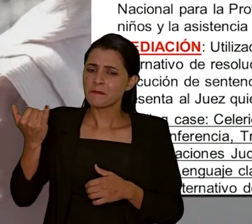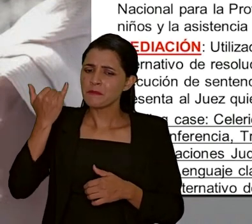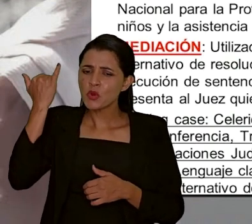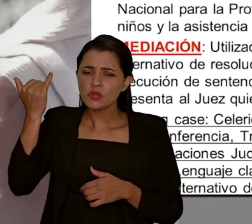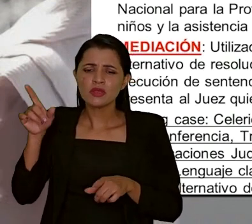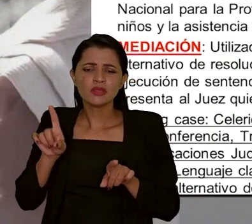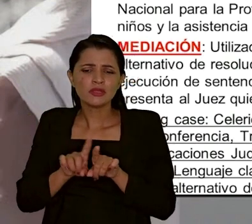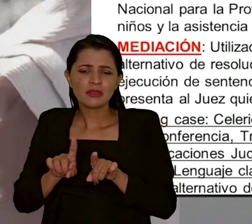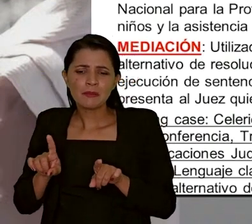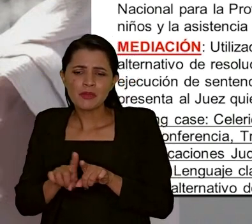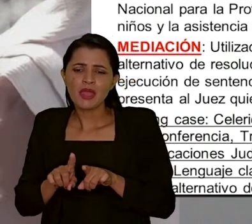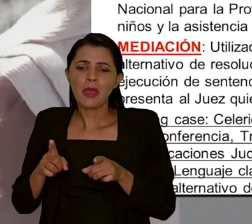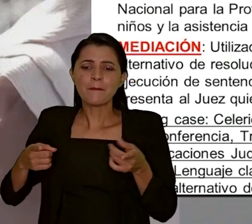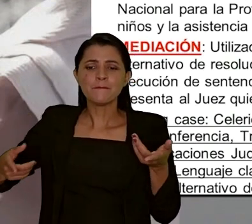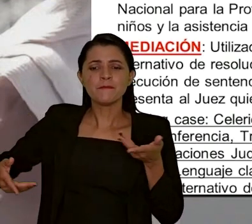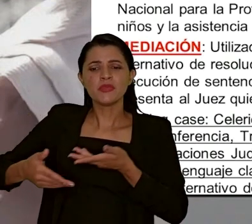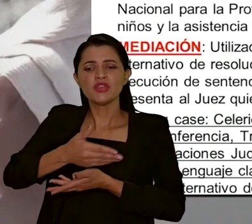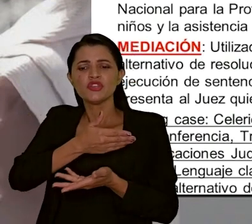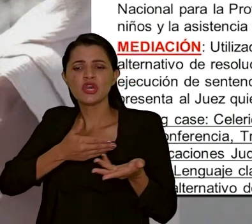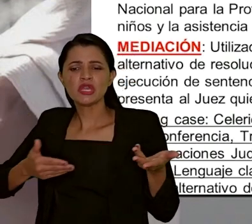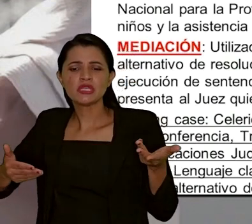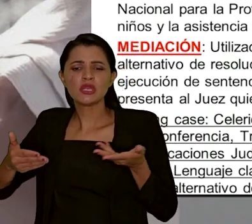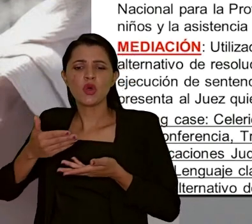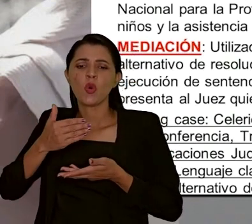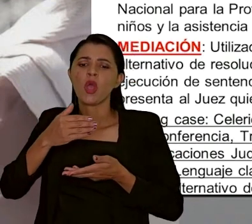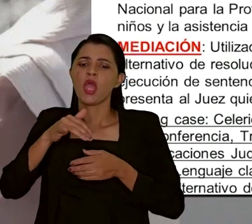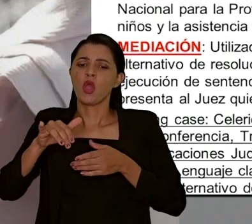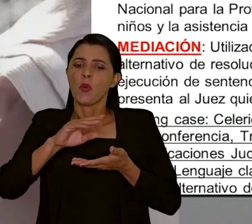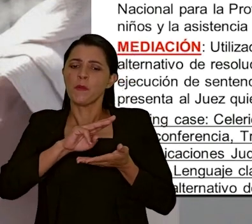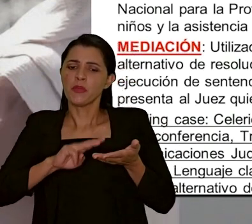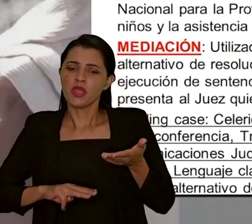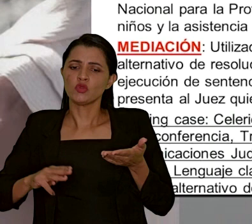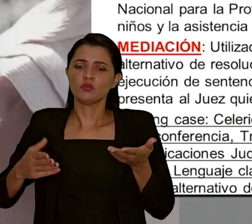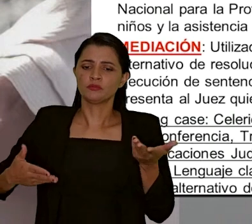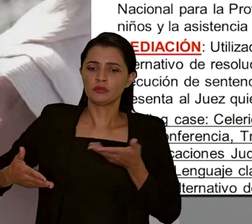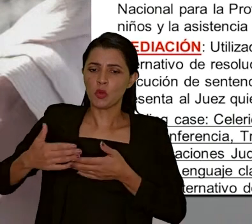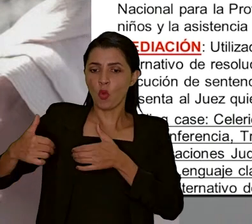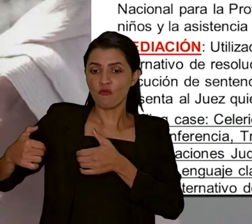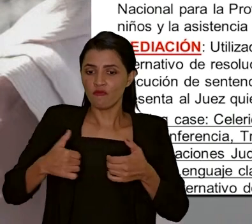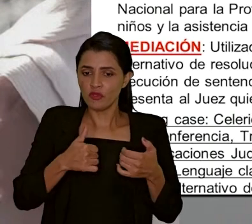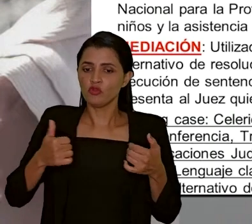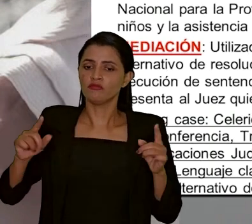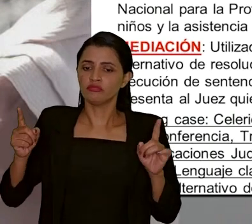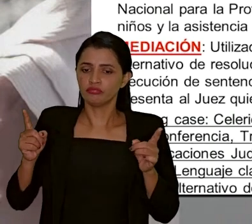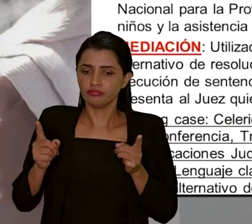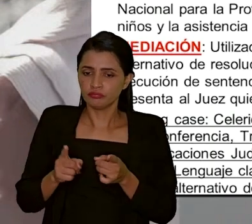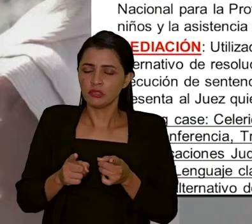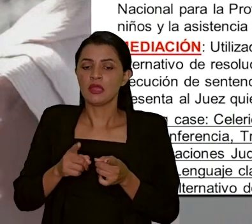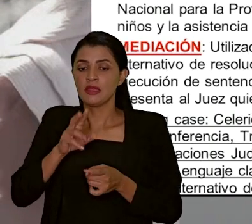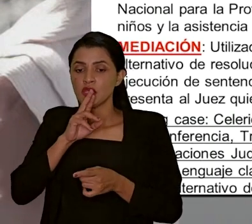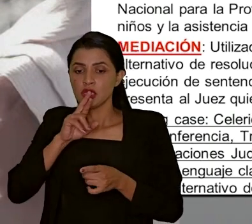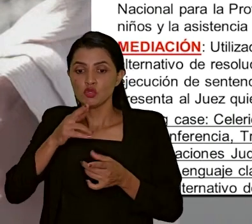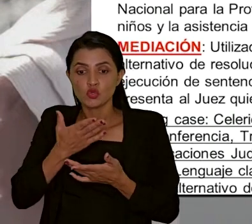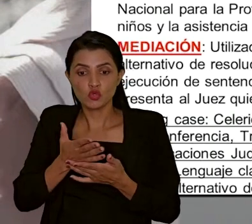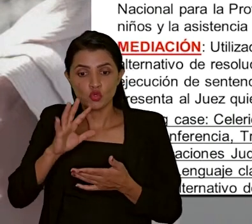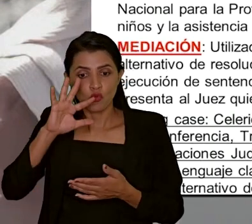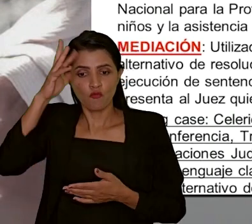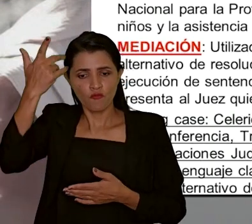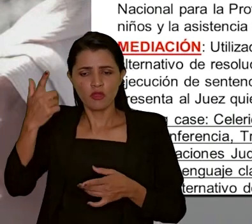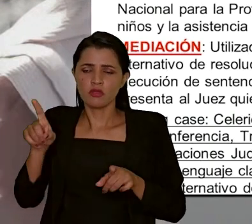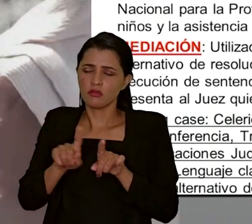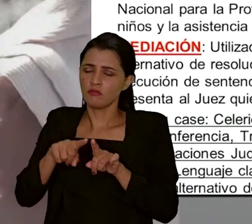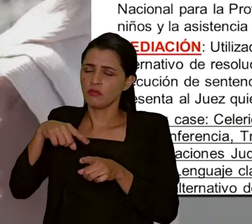método alternativo de resolución de conflictos en la etapa de ejecución de sentencia. Fíjense que el acuerdo al que arriban las